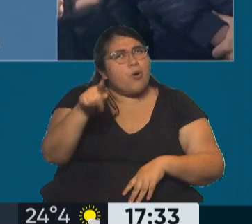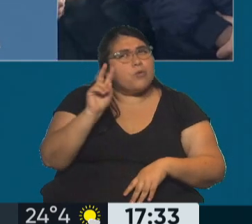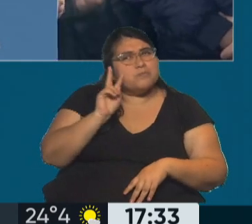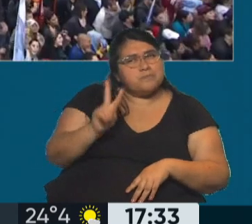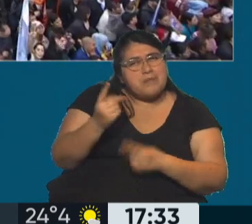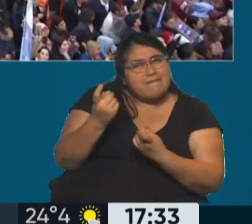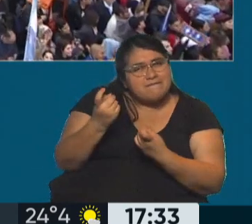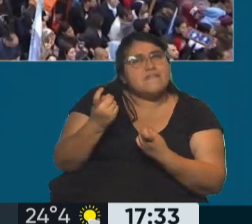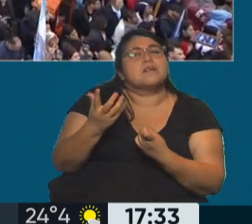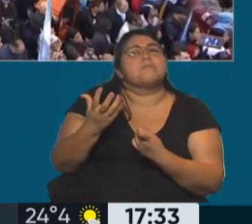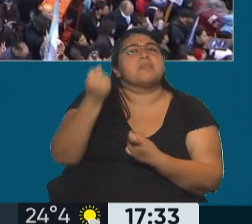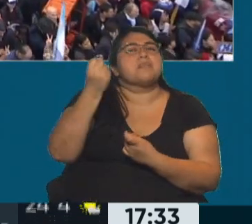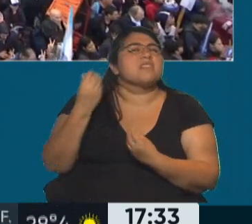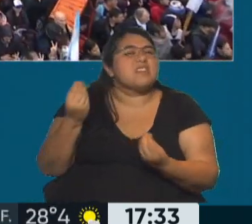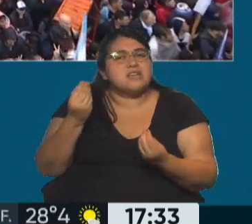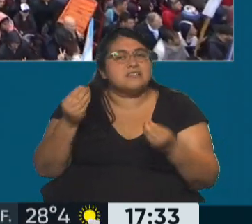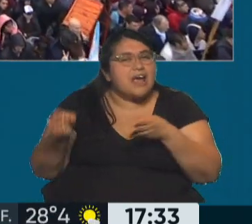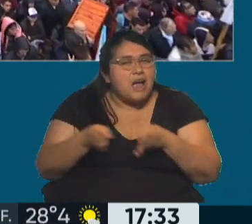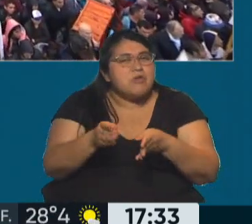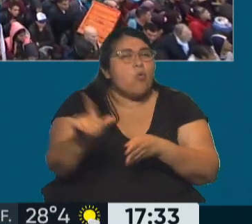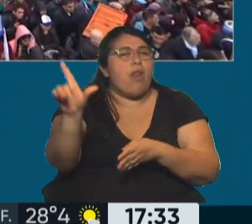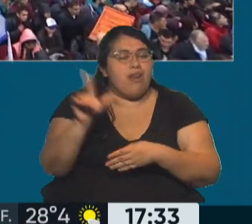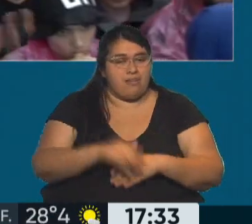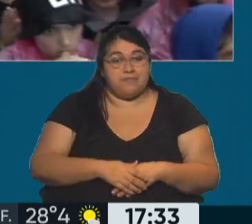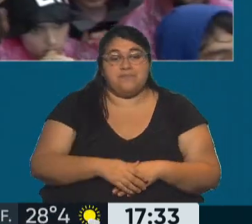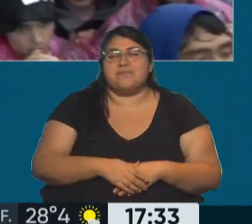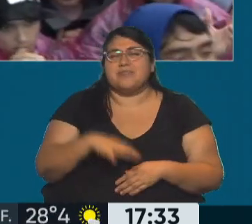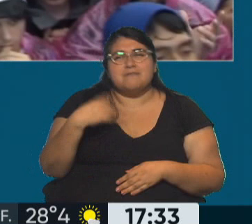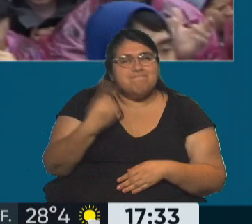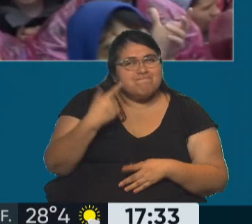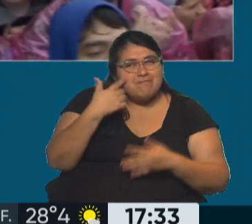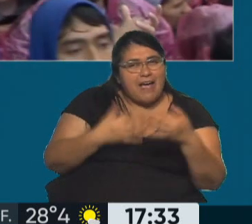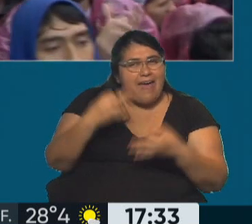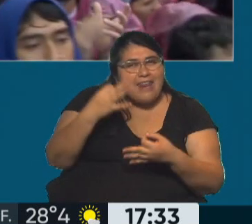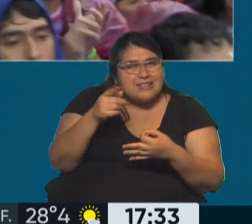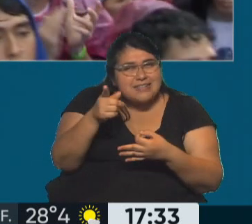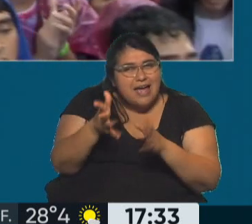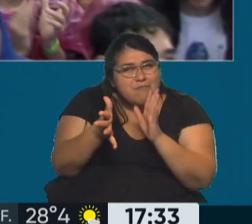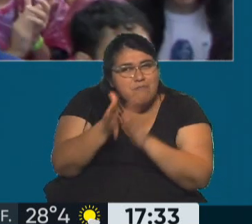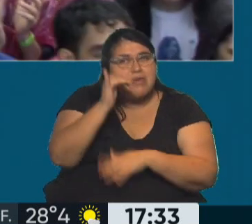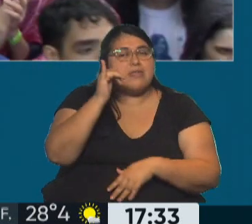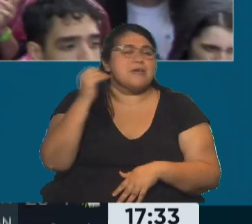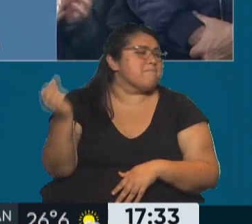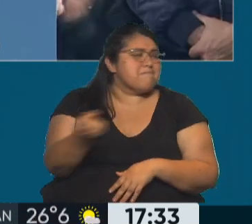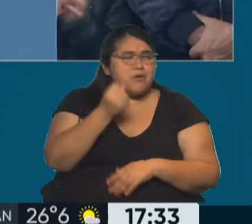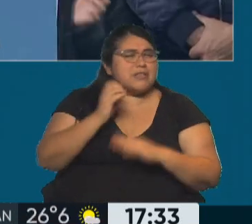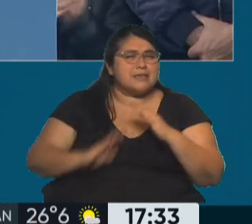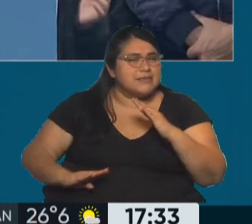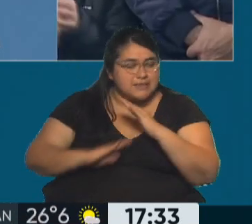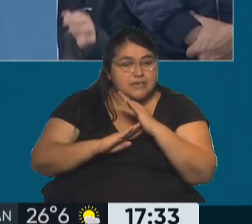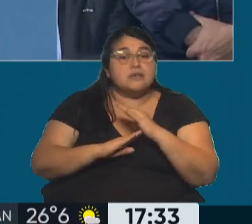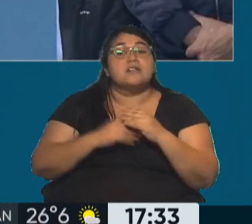solo Cristina, sino el frente. Me parece que de alguna manera, Horacio, lo que hay que ver, y yo creo que lo que hay que destacar como foto principalmente, es